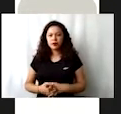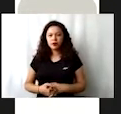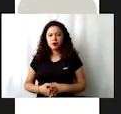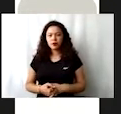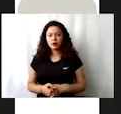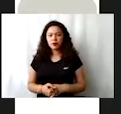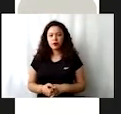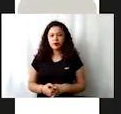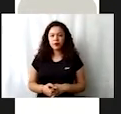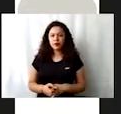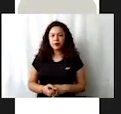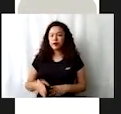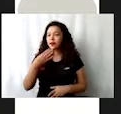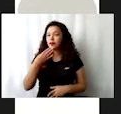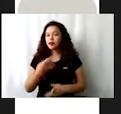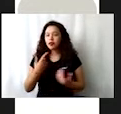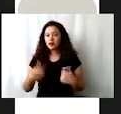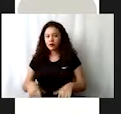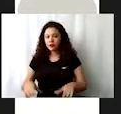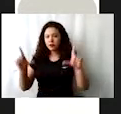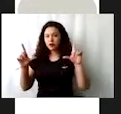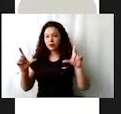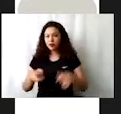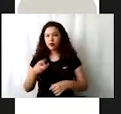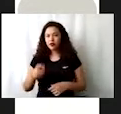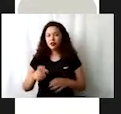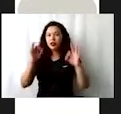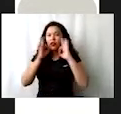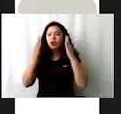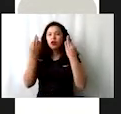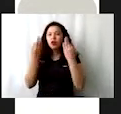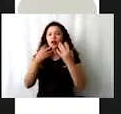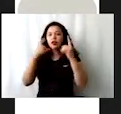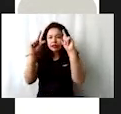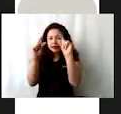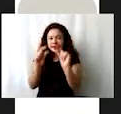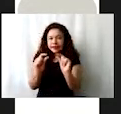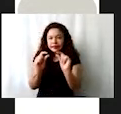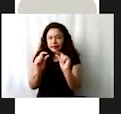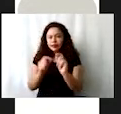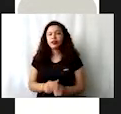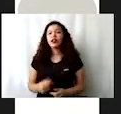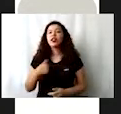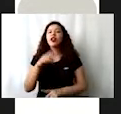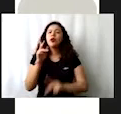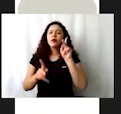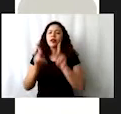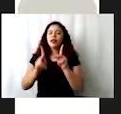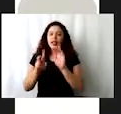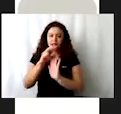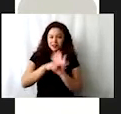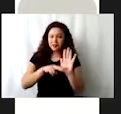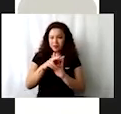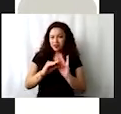Muy bien, voy a poner esta porque fue la que de alguna manera se veía muy pequeñita. Y yo hablaba en el video, por